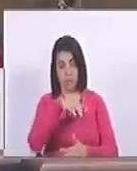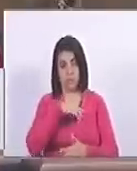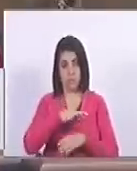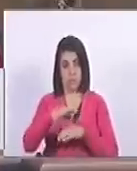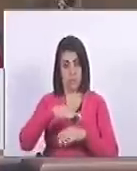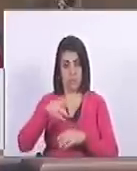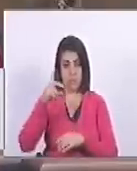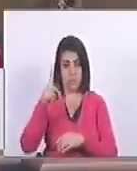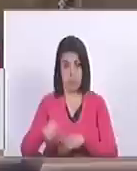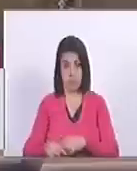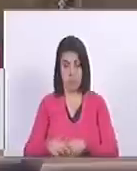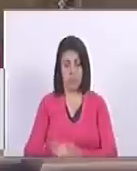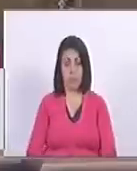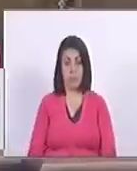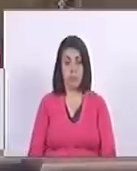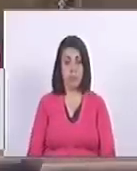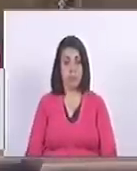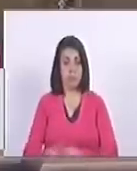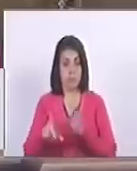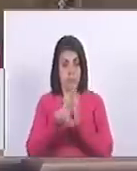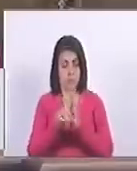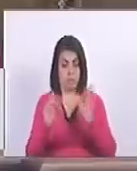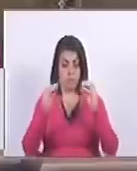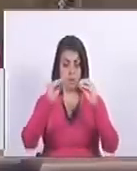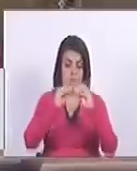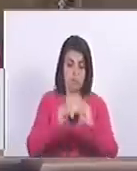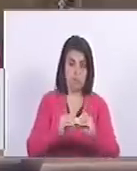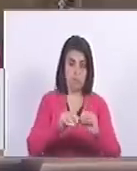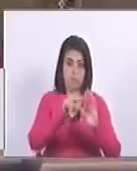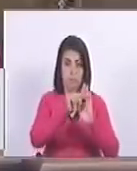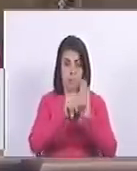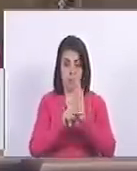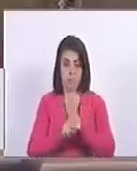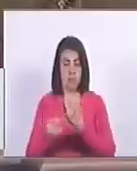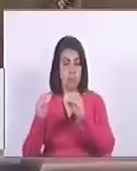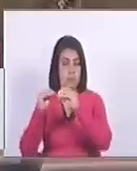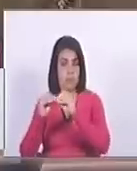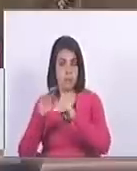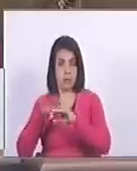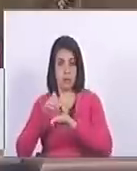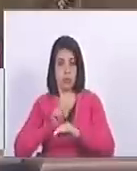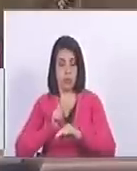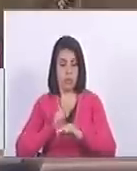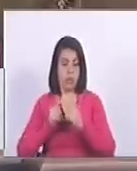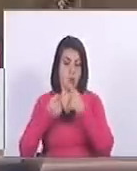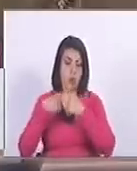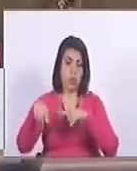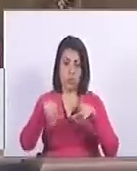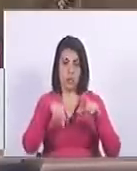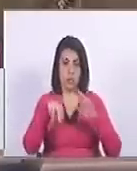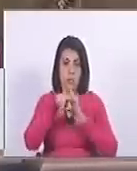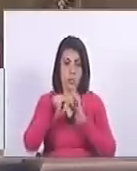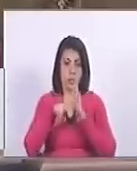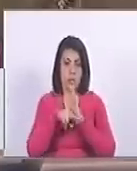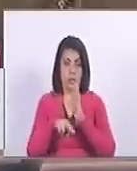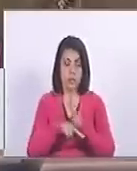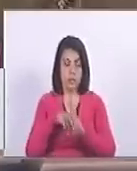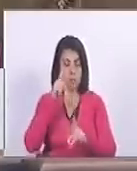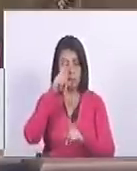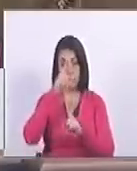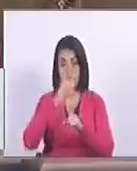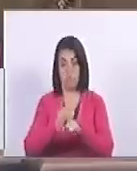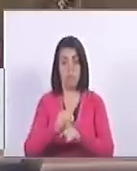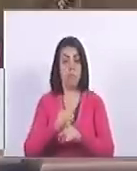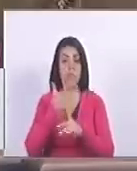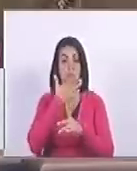municipios deberán adecuar sus leyes y ordenanzas, así como cualquier otra normativa de su competencia, con el objeto